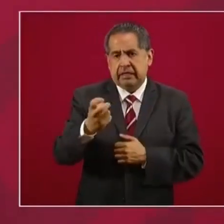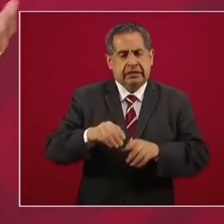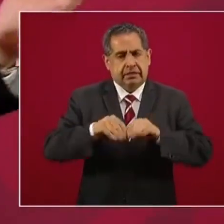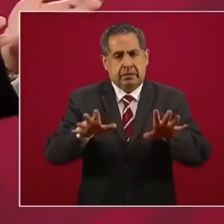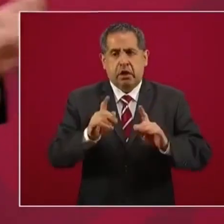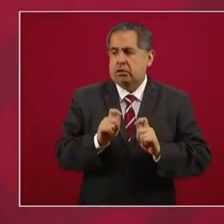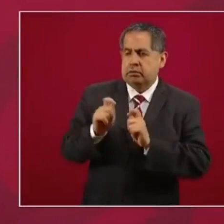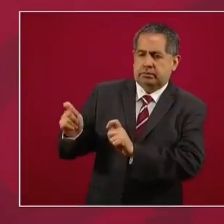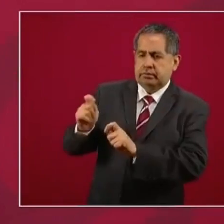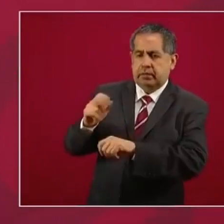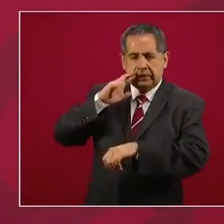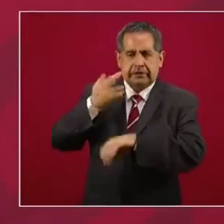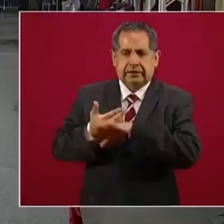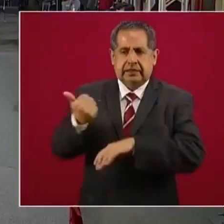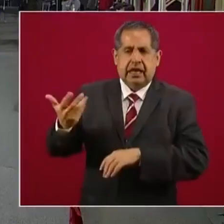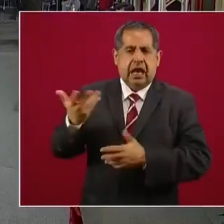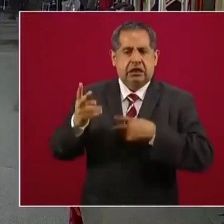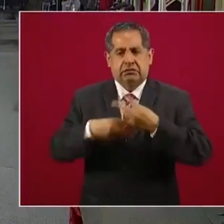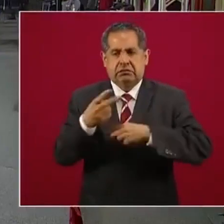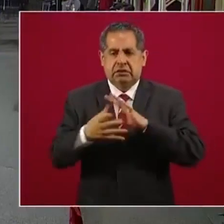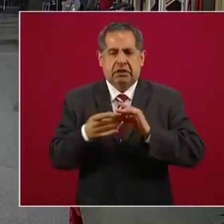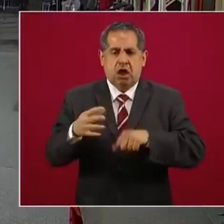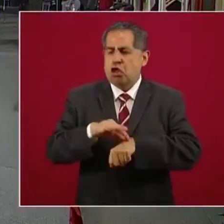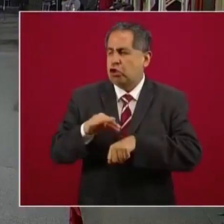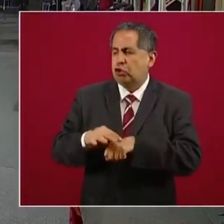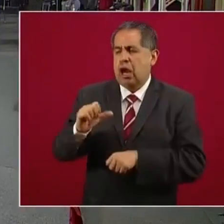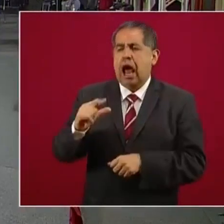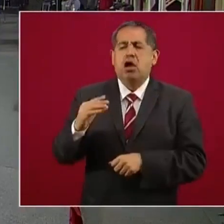le corresponde al señor secretario de Salud. Doctor Alcocer, por favor.